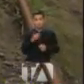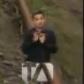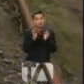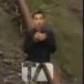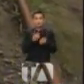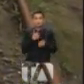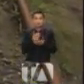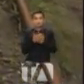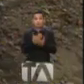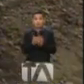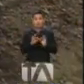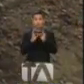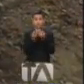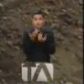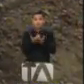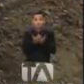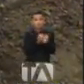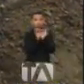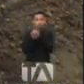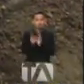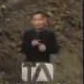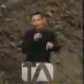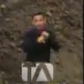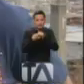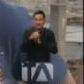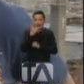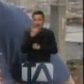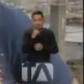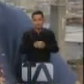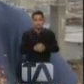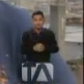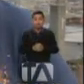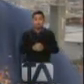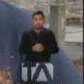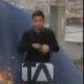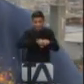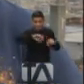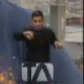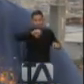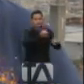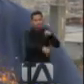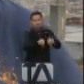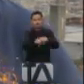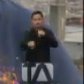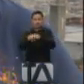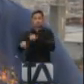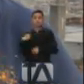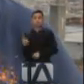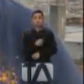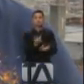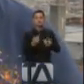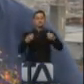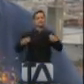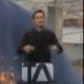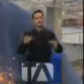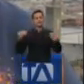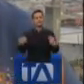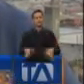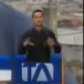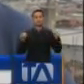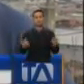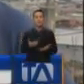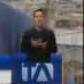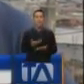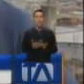suya y cada familia la repara cuando revienta. Las mangueras se rompen, nosotros tenemos que estar constantemente gastando en la compra